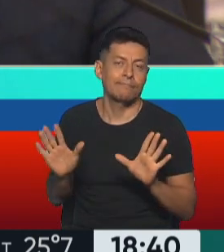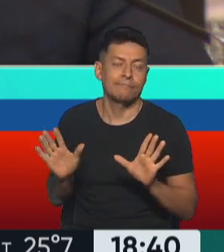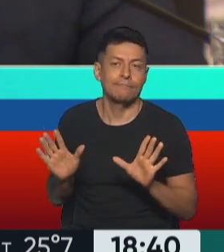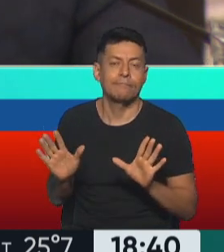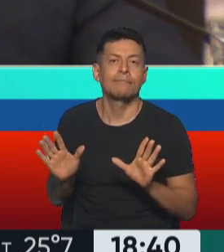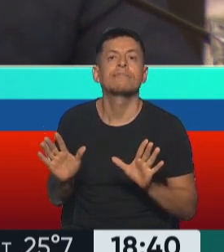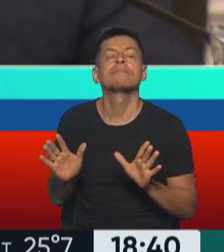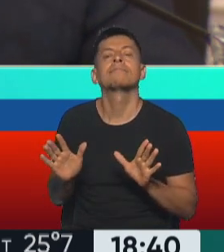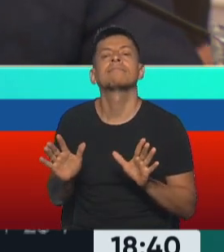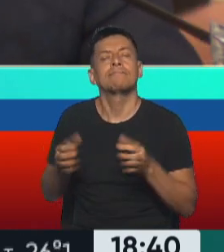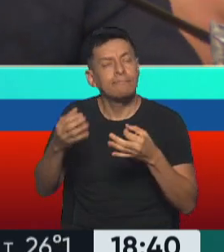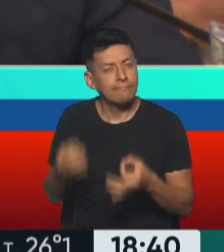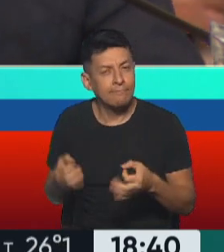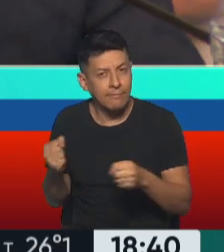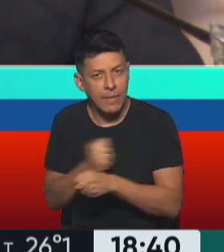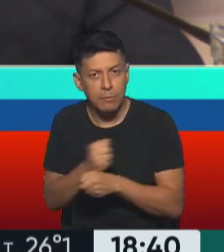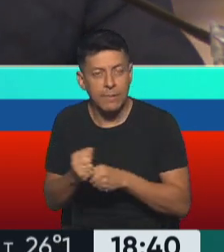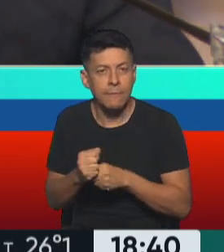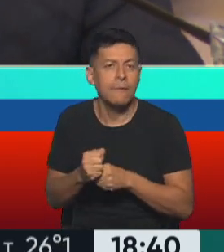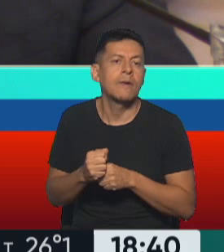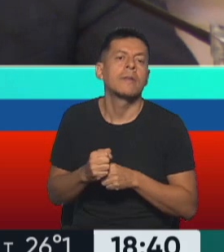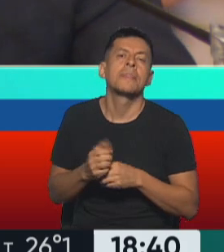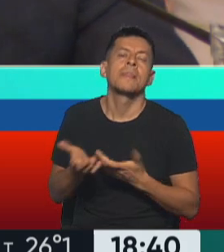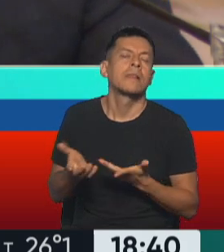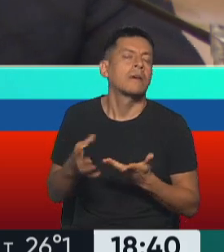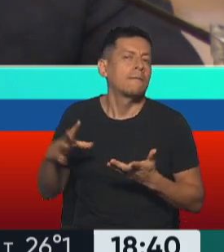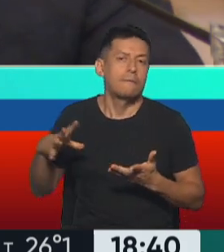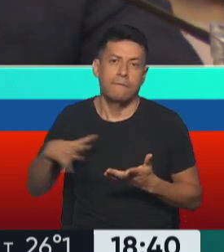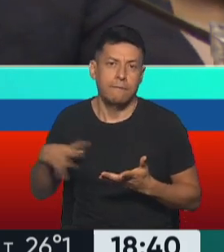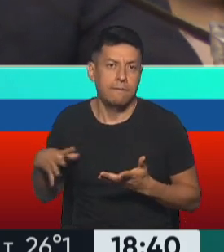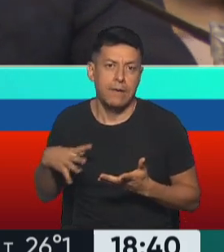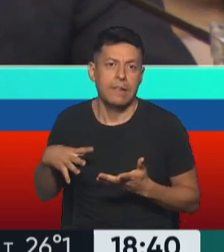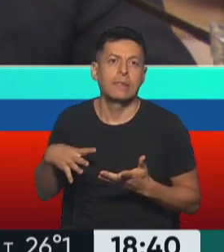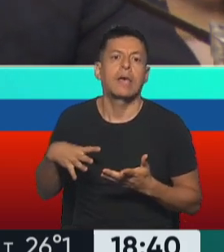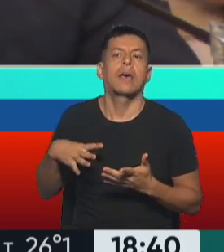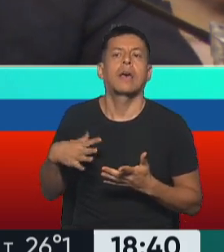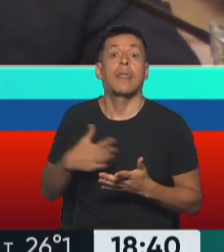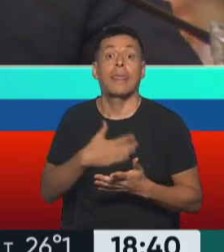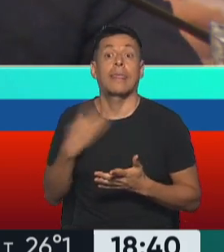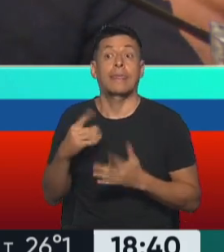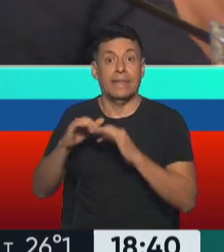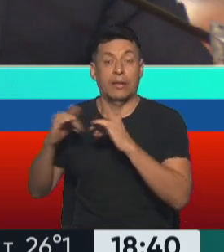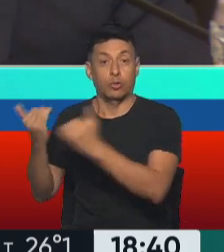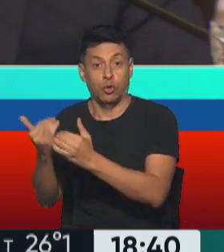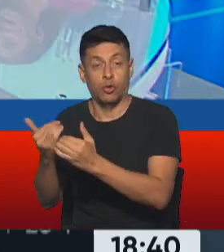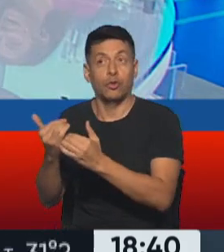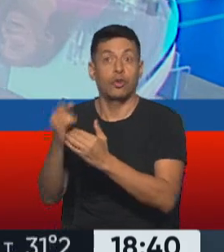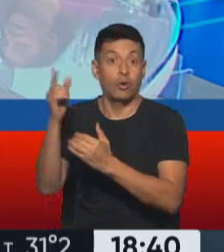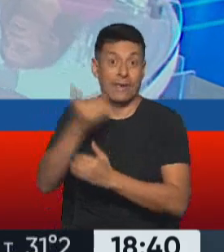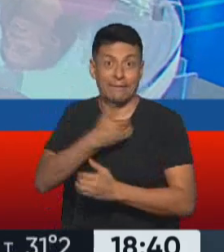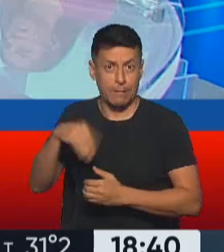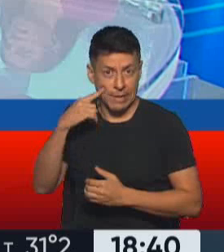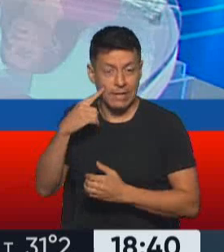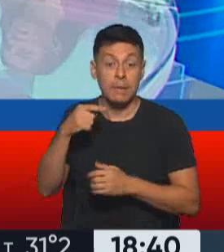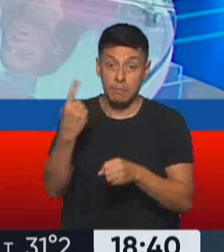práctica en términos reales. Recordemos que falta todavía igualmente que lo apruebe el directorio del Fondo Monetario Internacional. Sí, claro. ¿No? Una vez que se haga ley